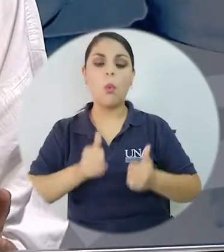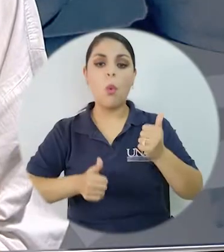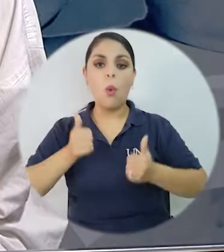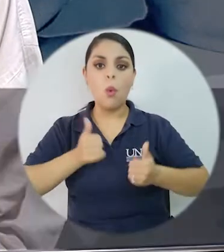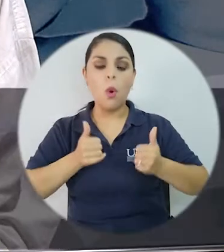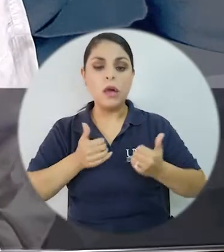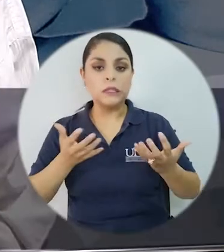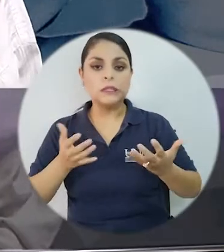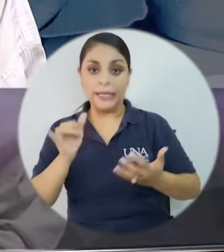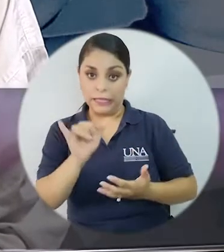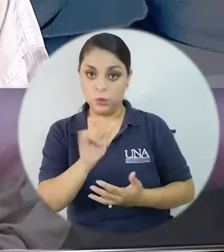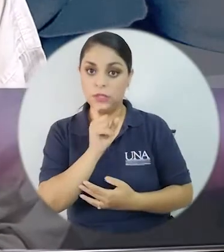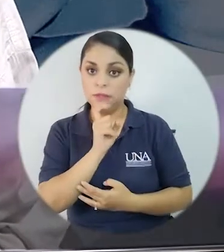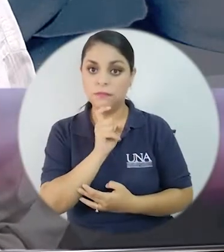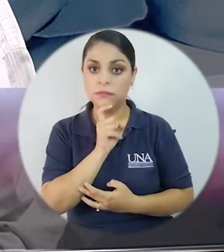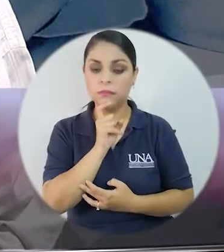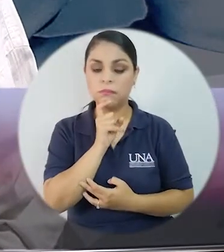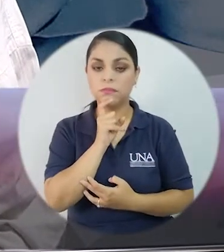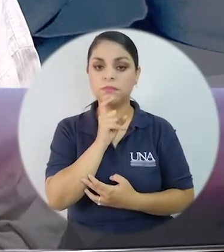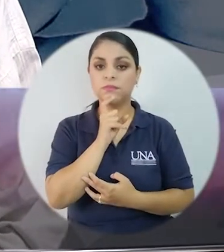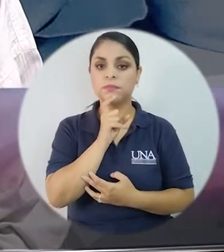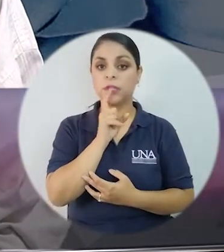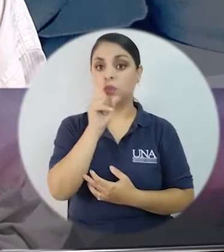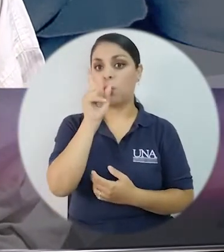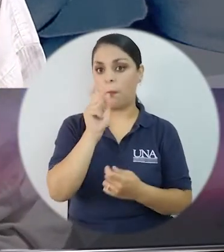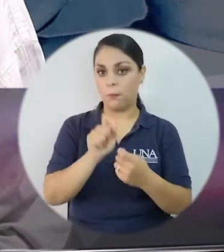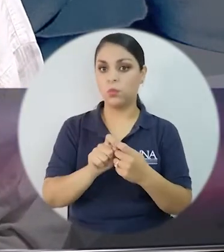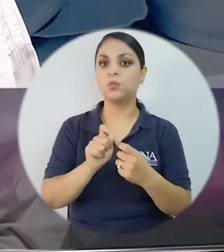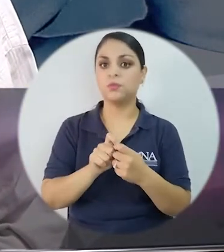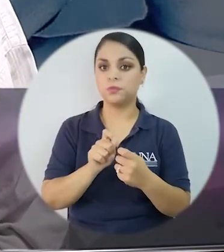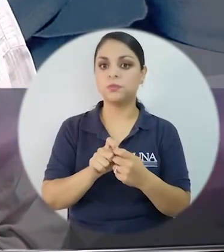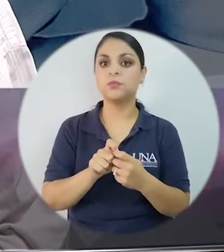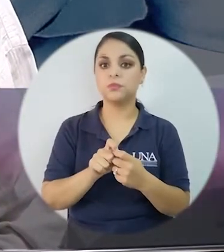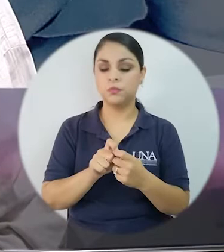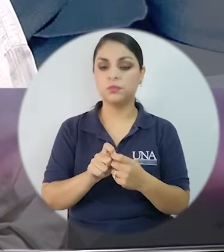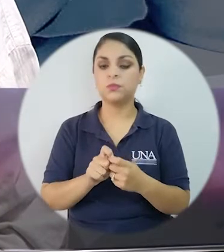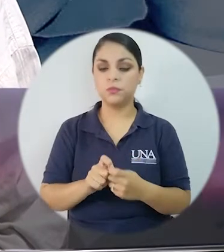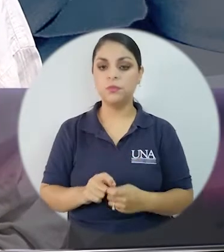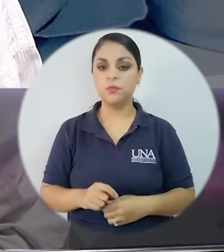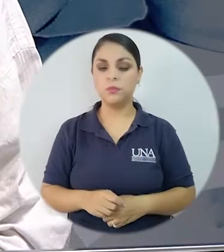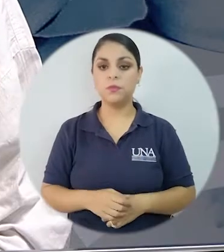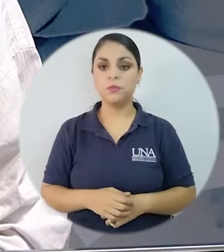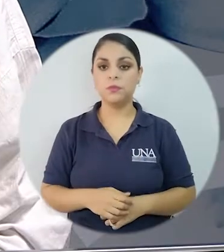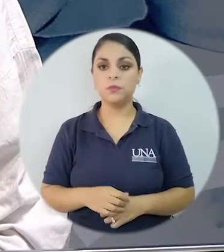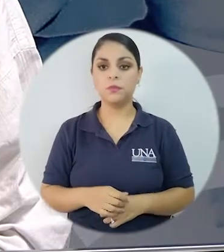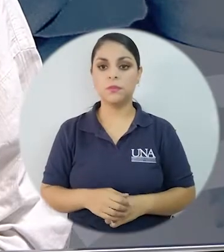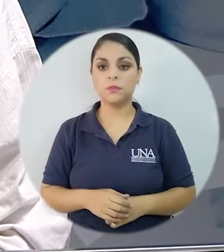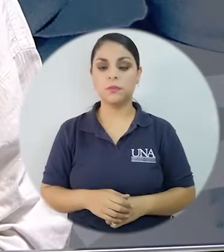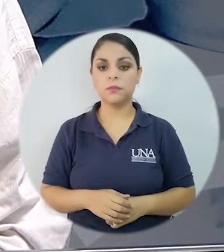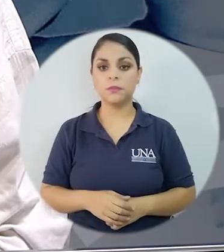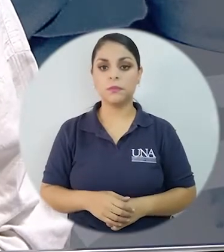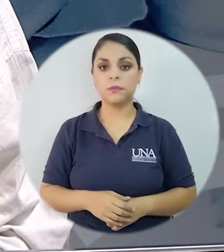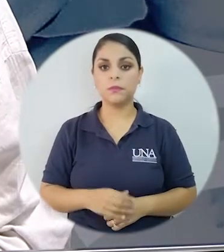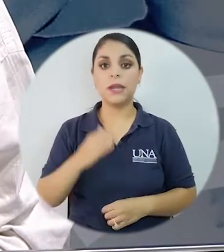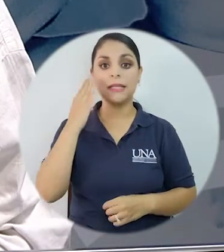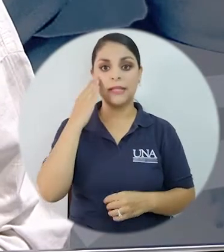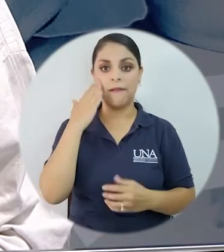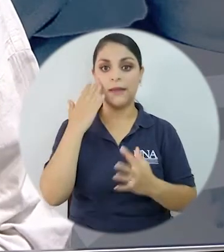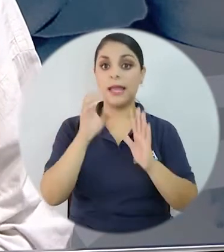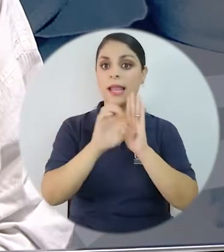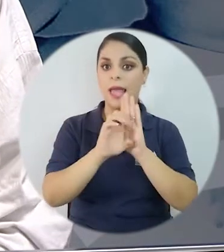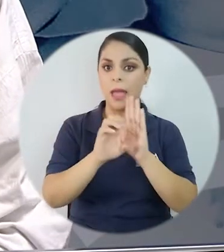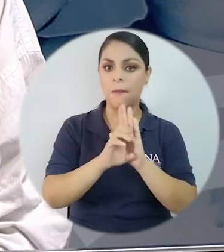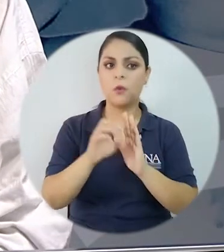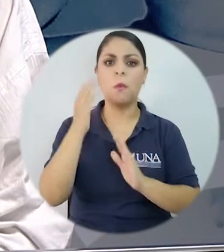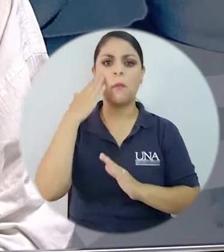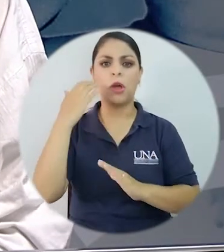a proponer. Entonces, ese es uno de los puntos, si se quiere, como ejemplo de por qué